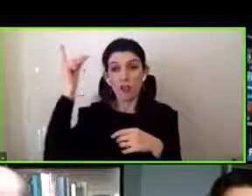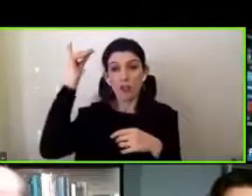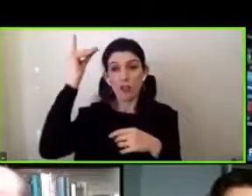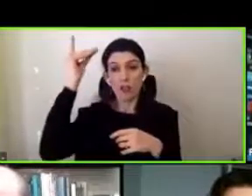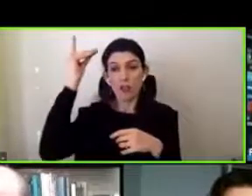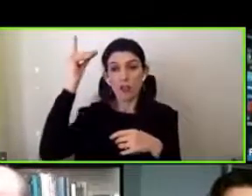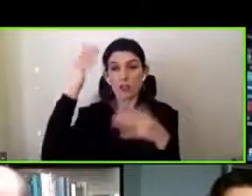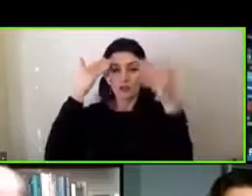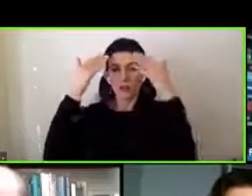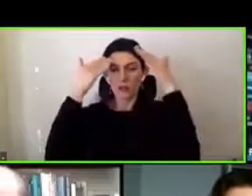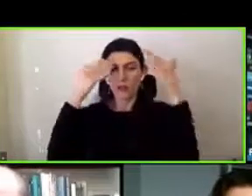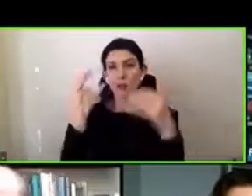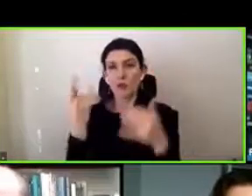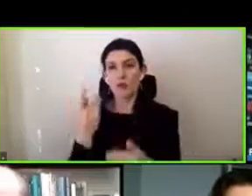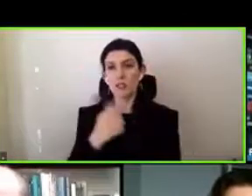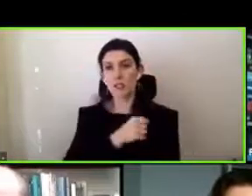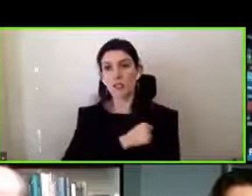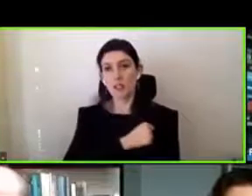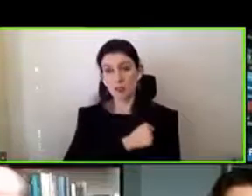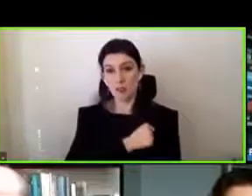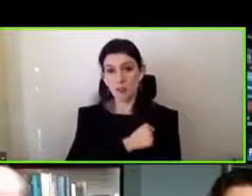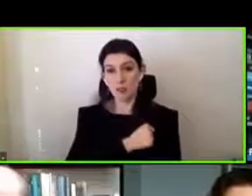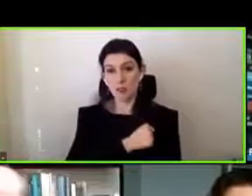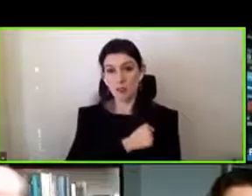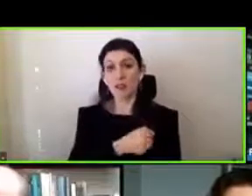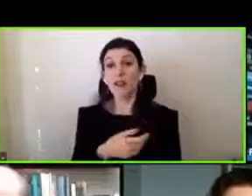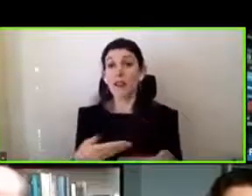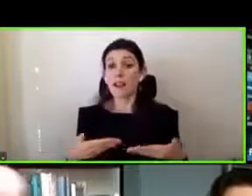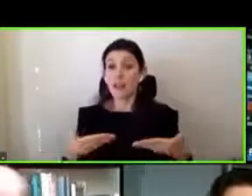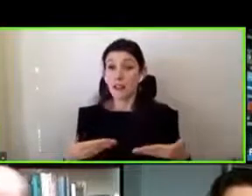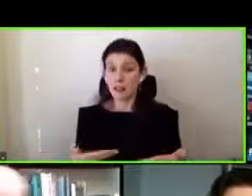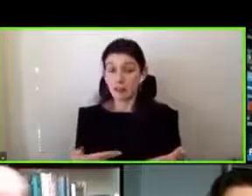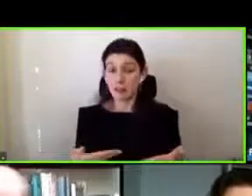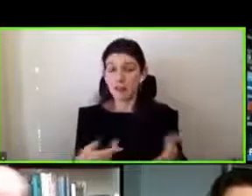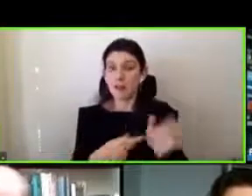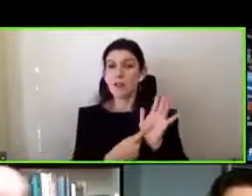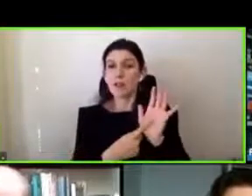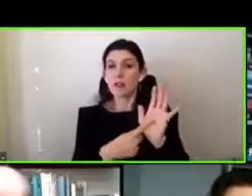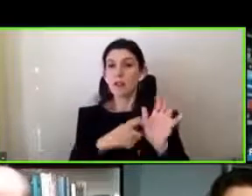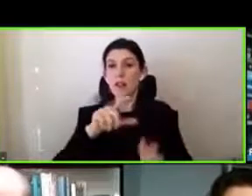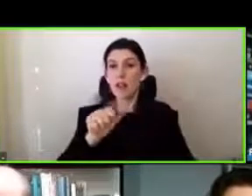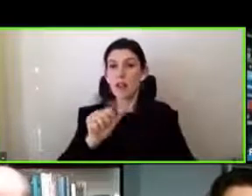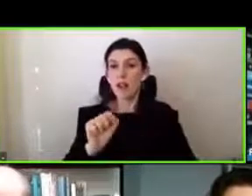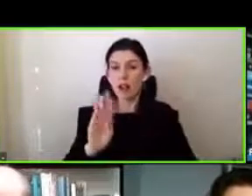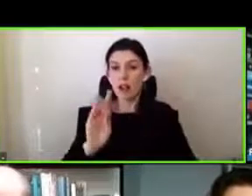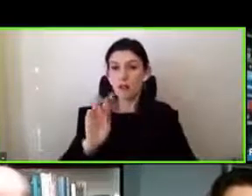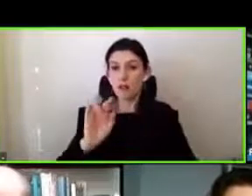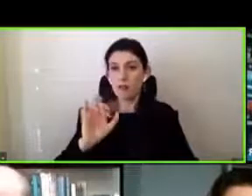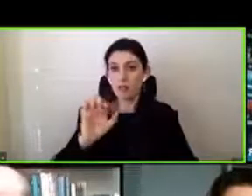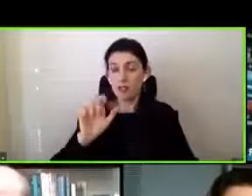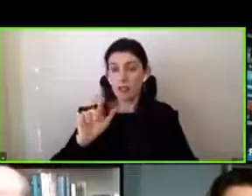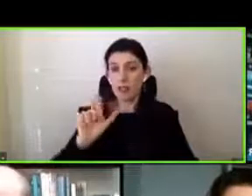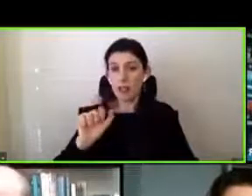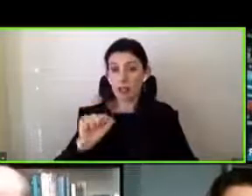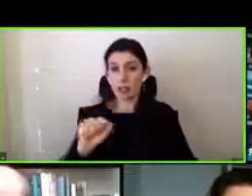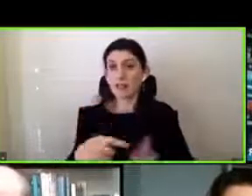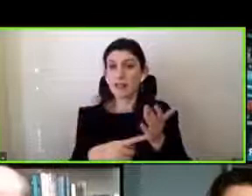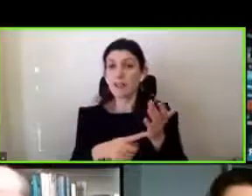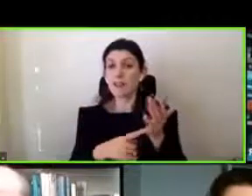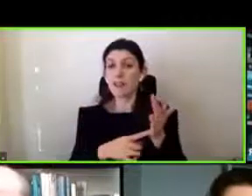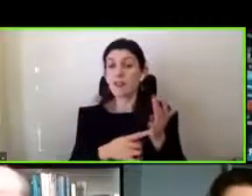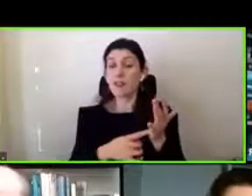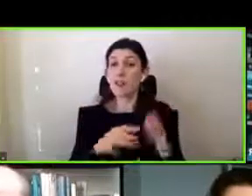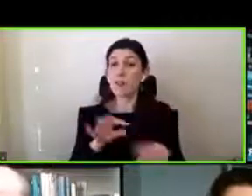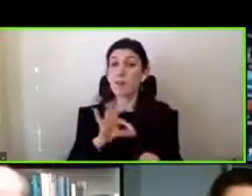Católica y ahora nos va a presentar Gabriela, quien es tecnólogo médico de la Universidad de Chile